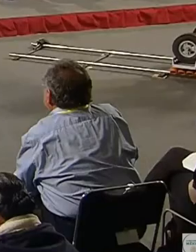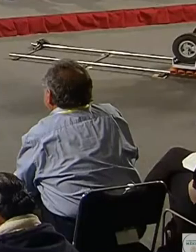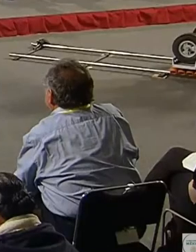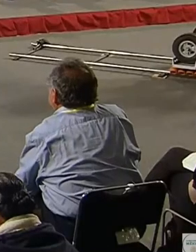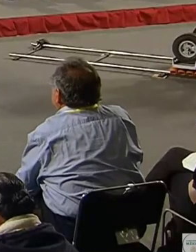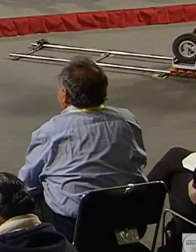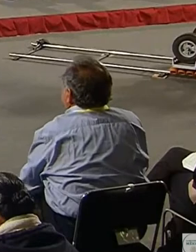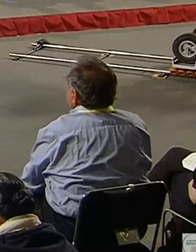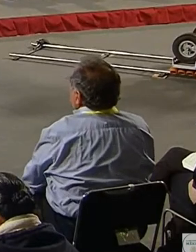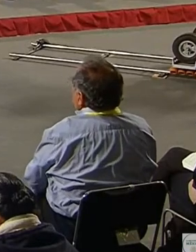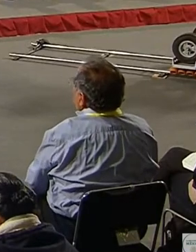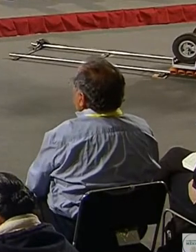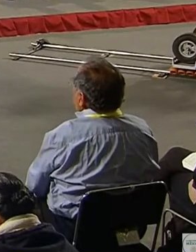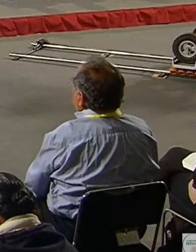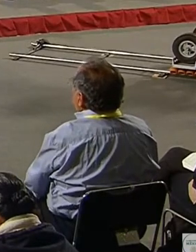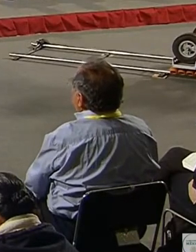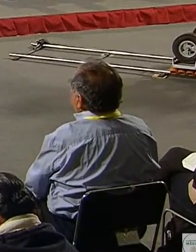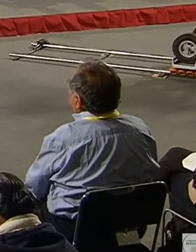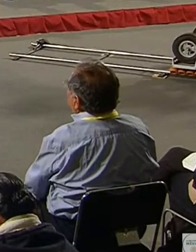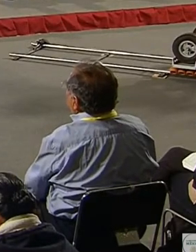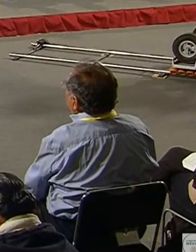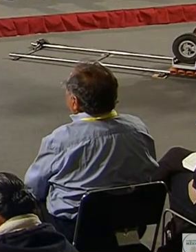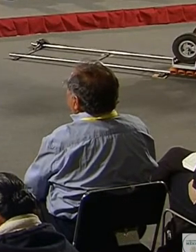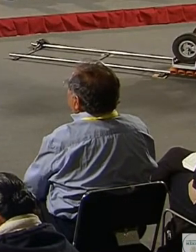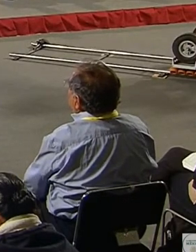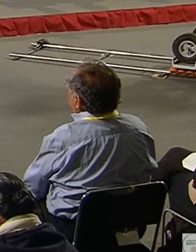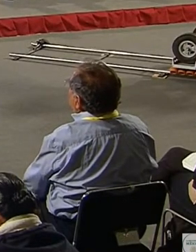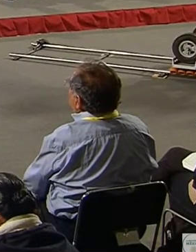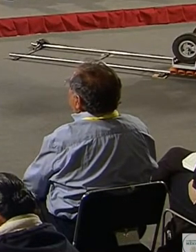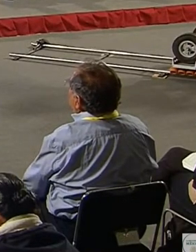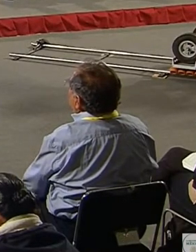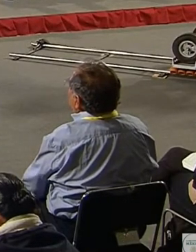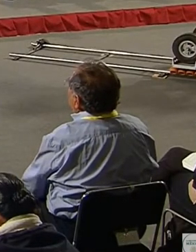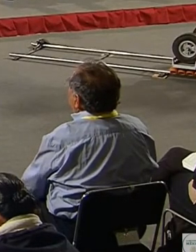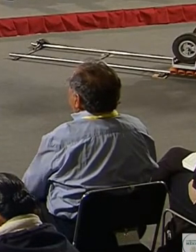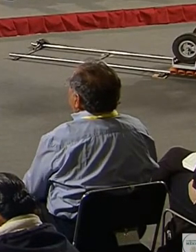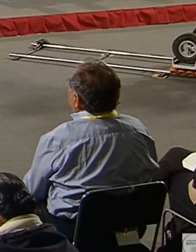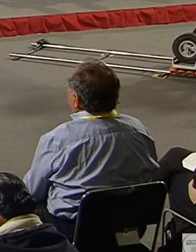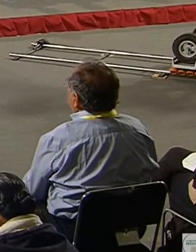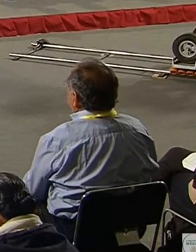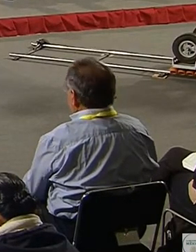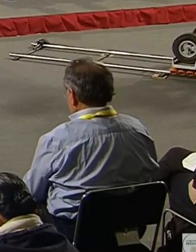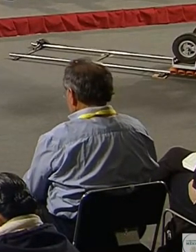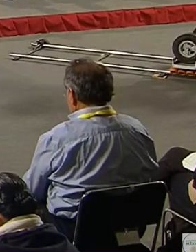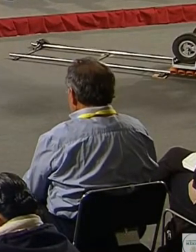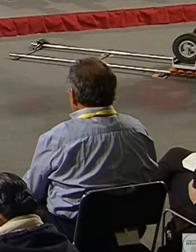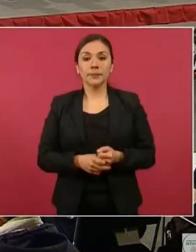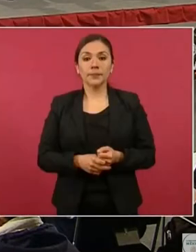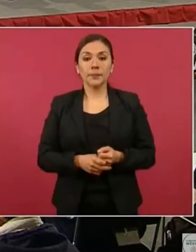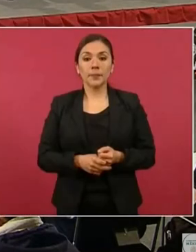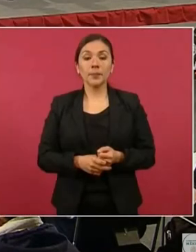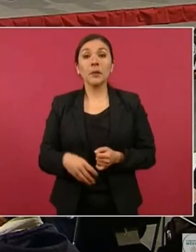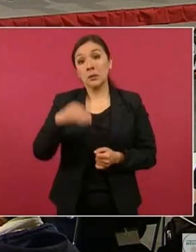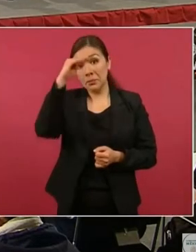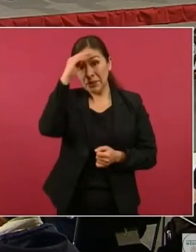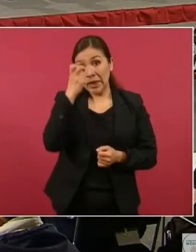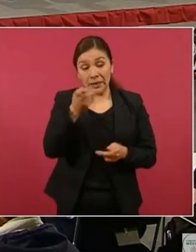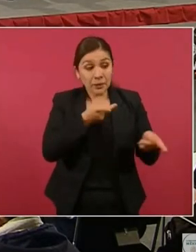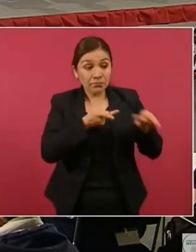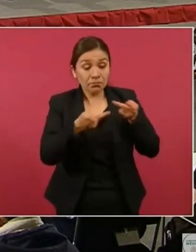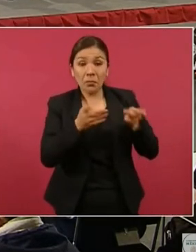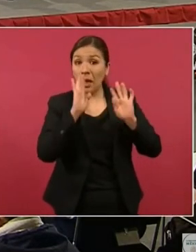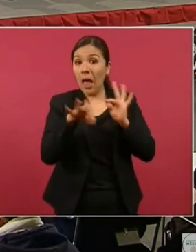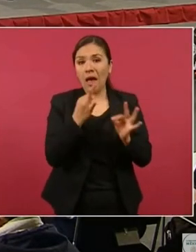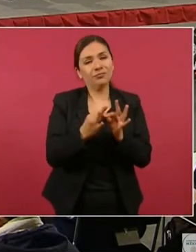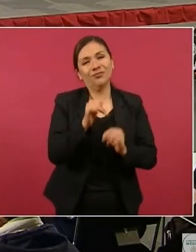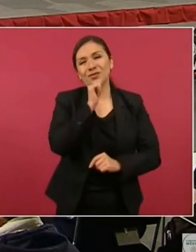50 minutos. Si bien el plano de mejora no termina aquí, pero el siguiente proyecto